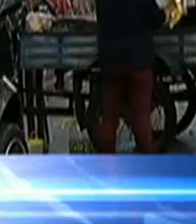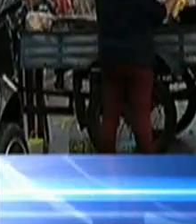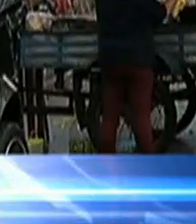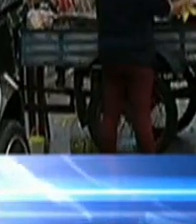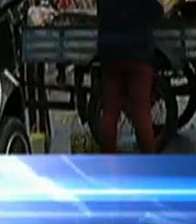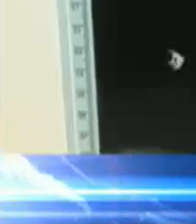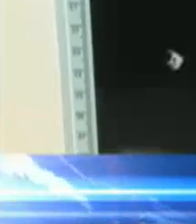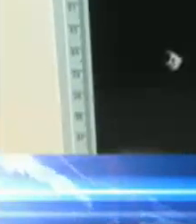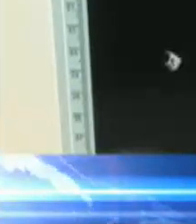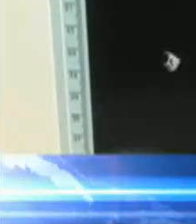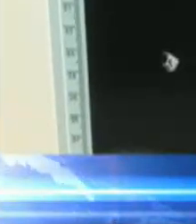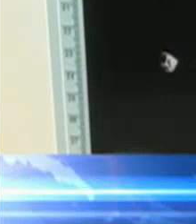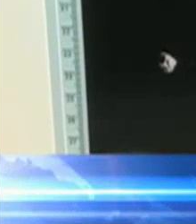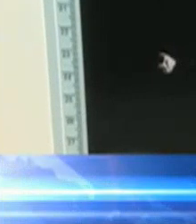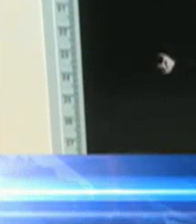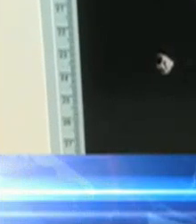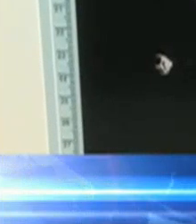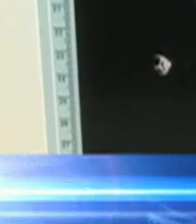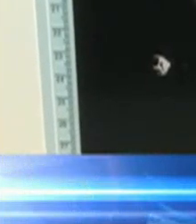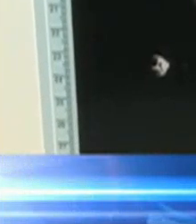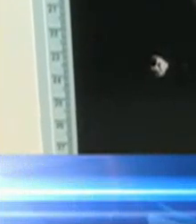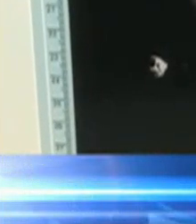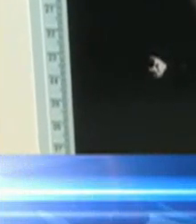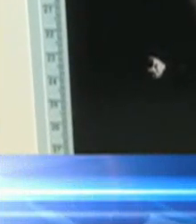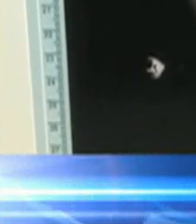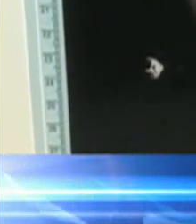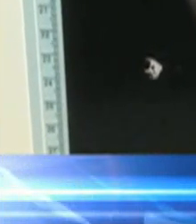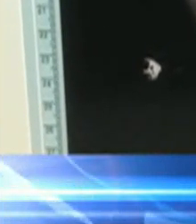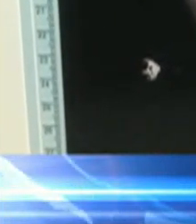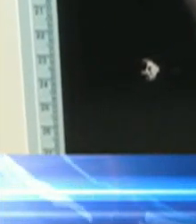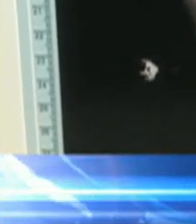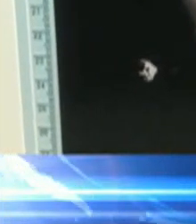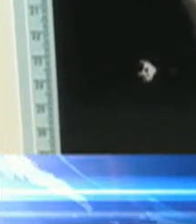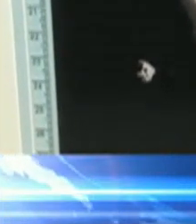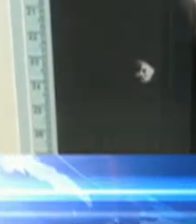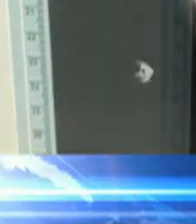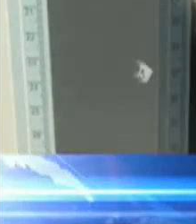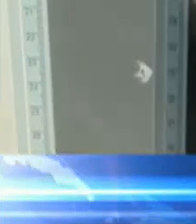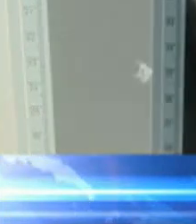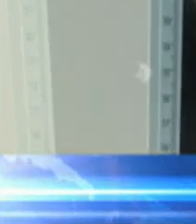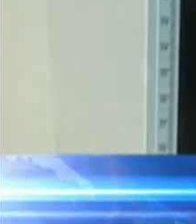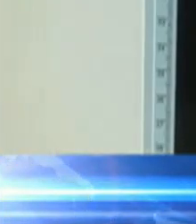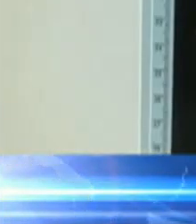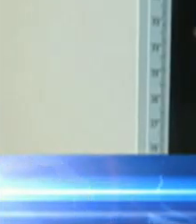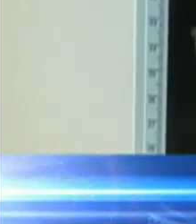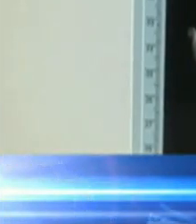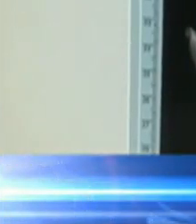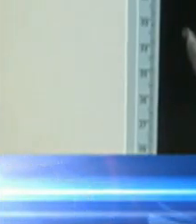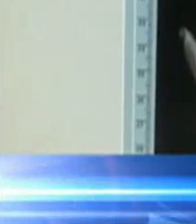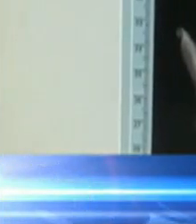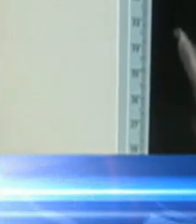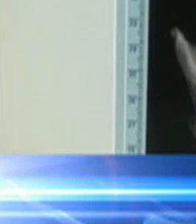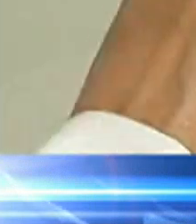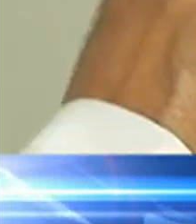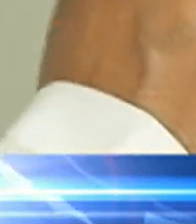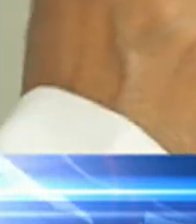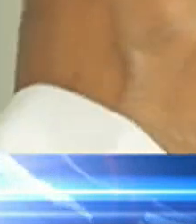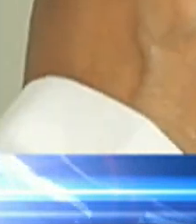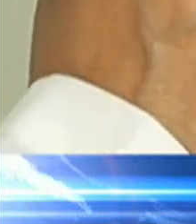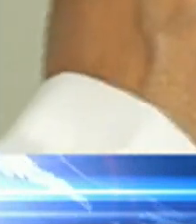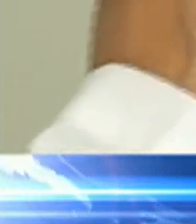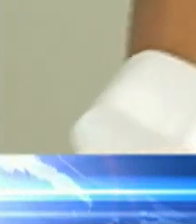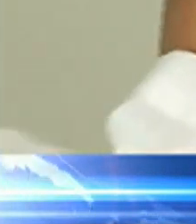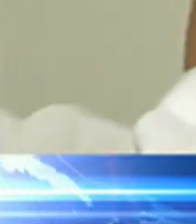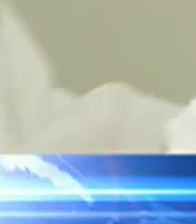Una mujer sobrevivió de milagro tras incrustársele un fierro en el rostro. Les contaremos cómo